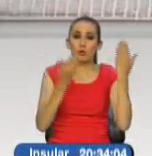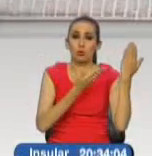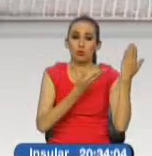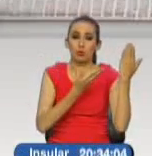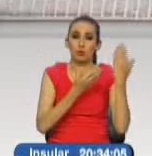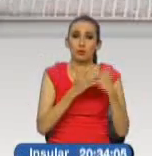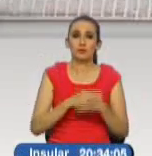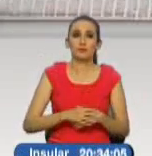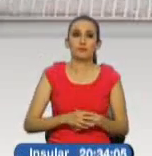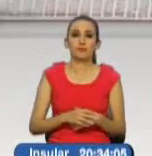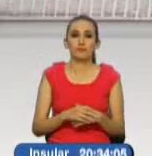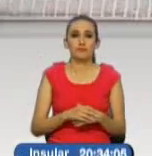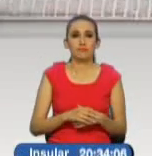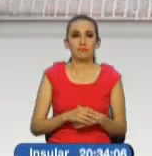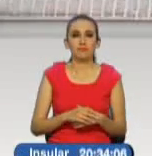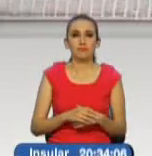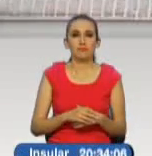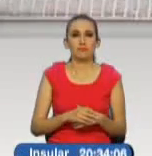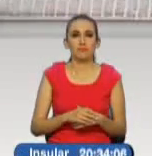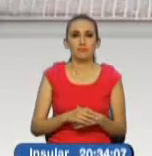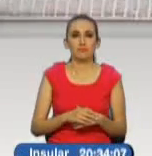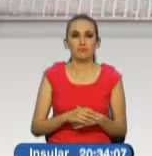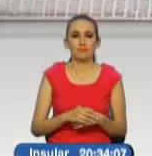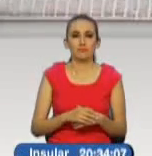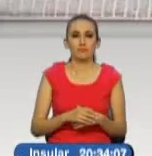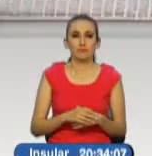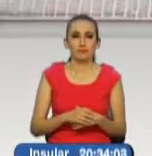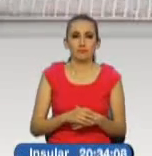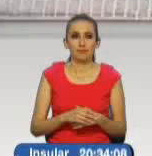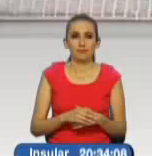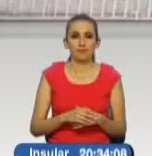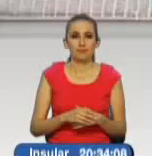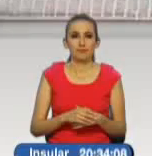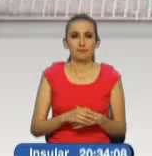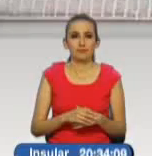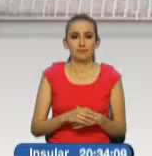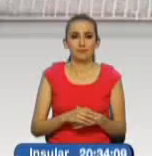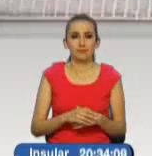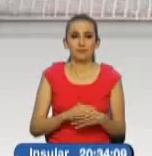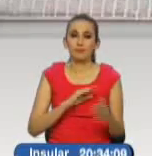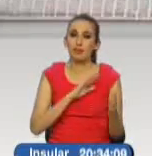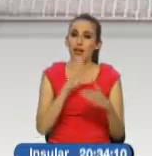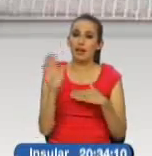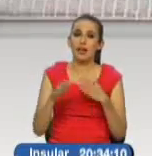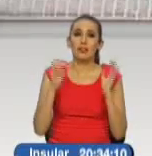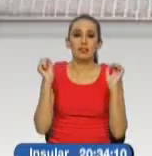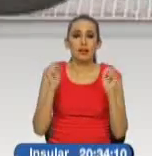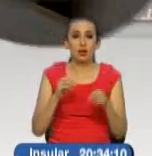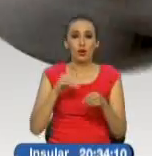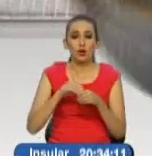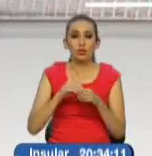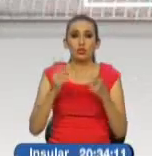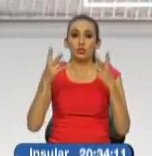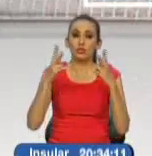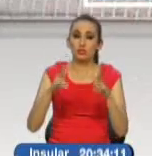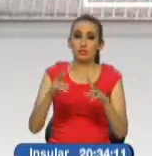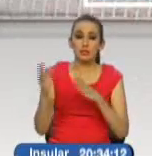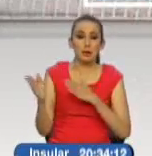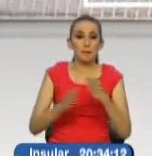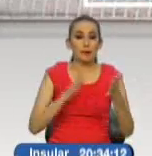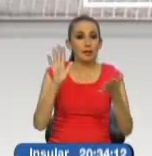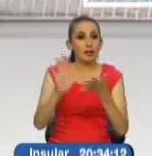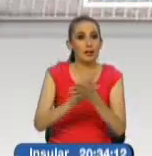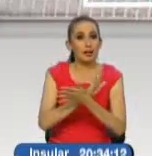El Nacional, Liga Semillero, Independiente del Valle, Centro Deportivo Iñaquito, entre otros. Se trata de escuelas permanentes